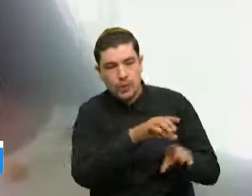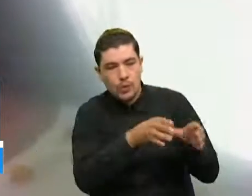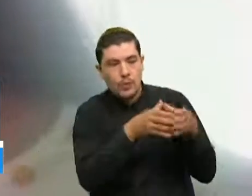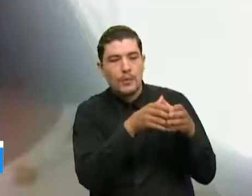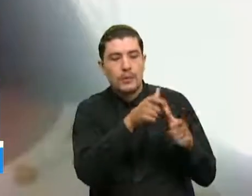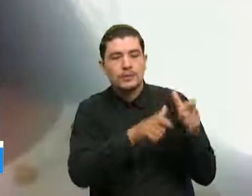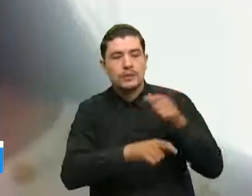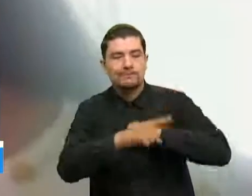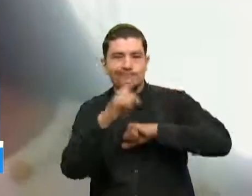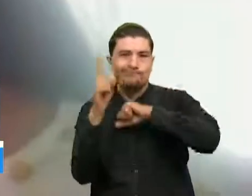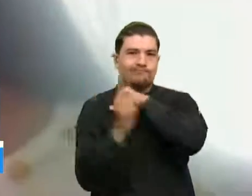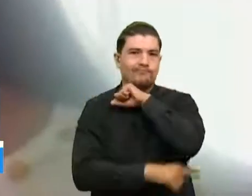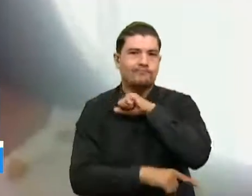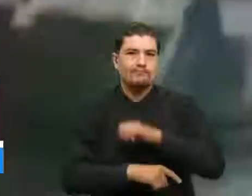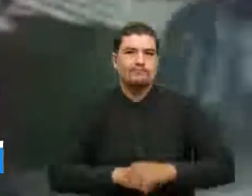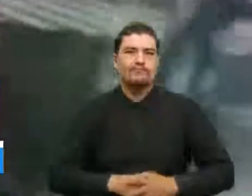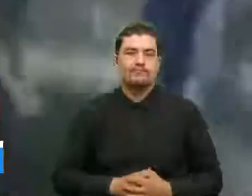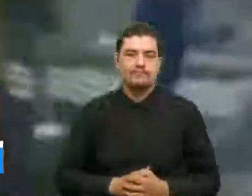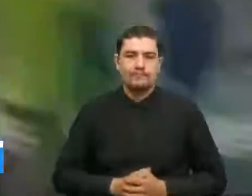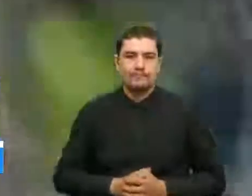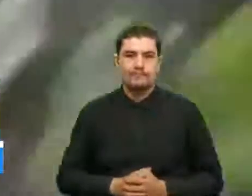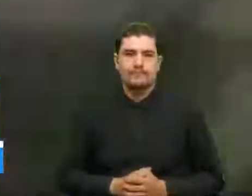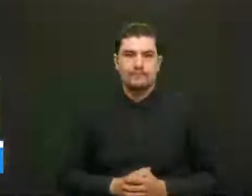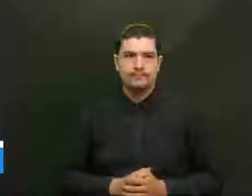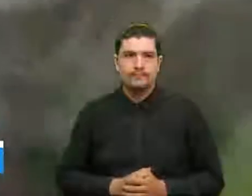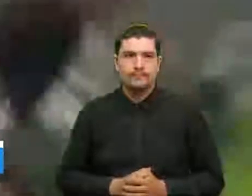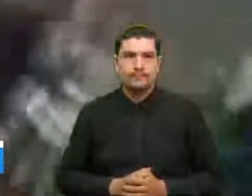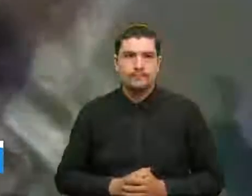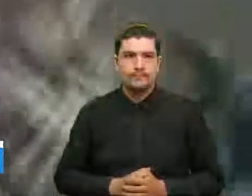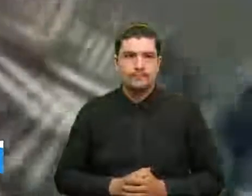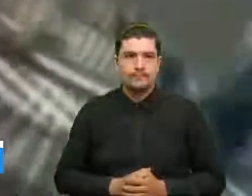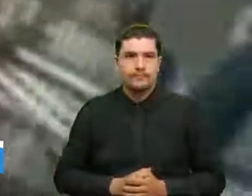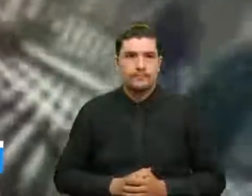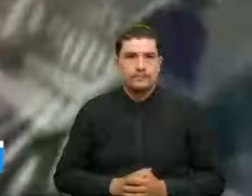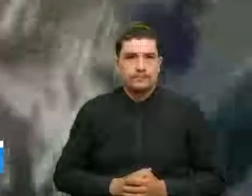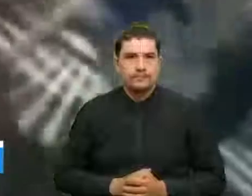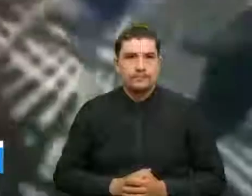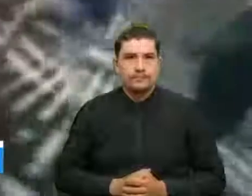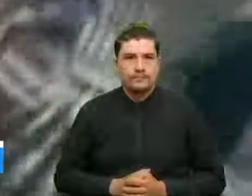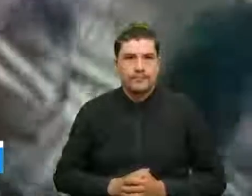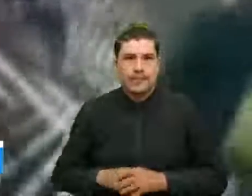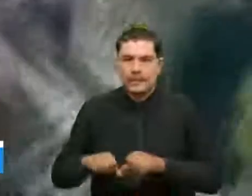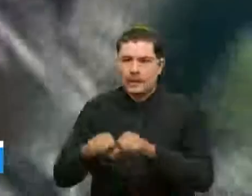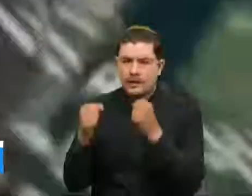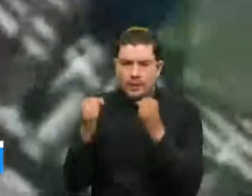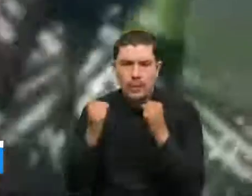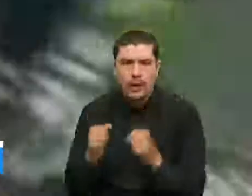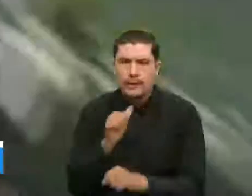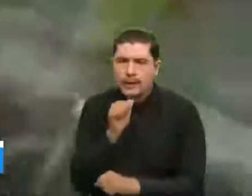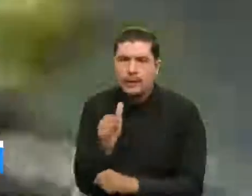respondan por estos daños ocasionados la infraestructura del sistema con más daños es el portal de girón